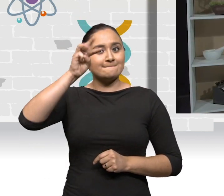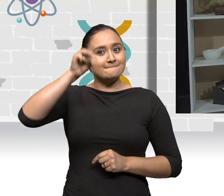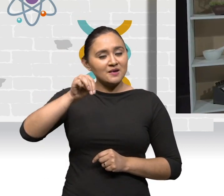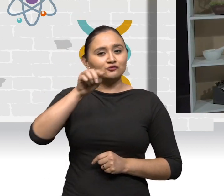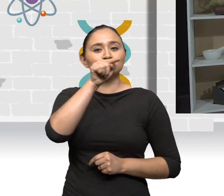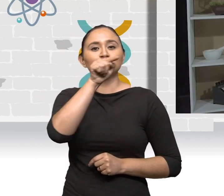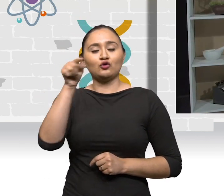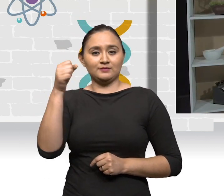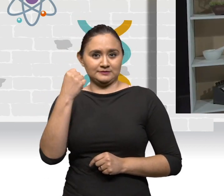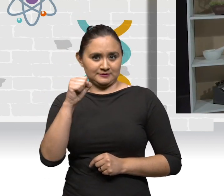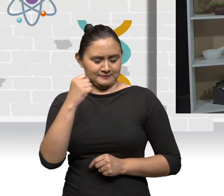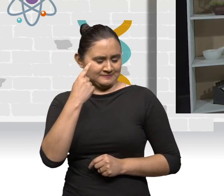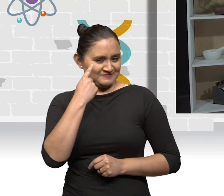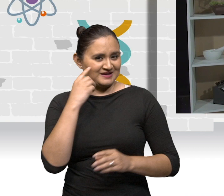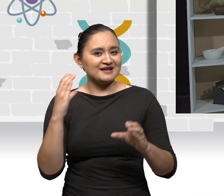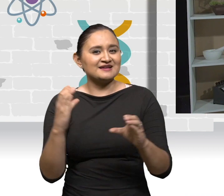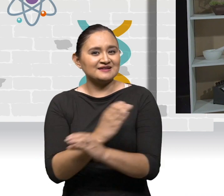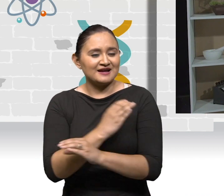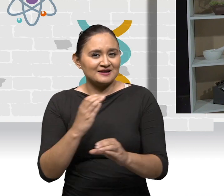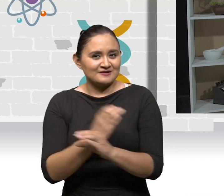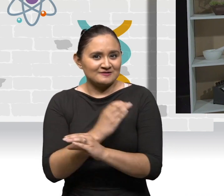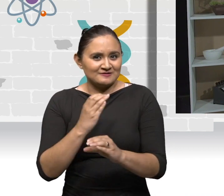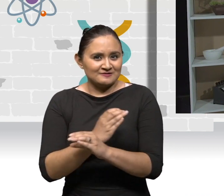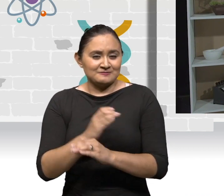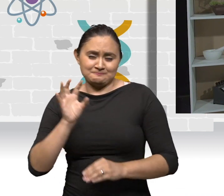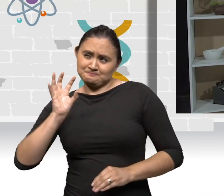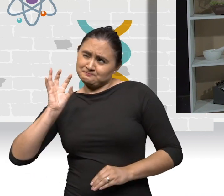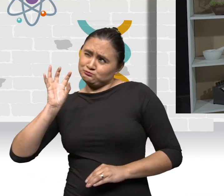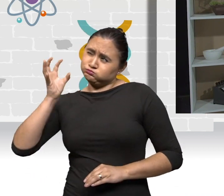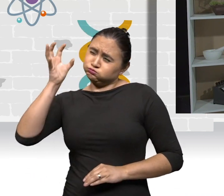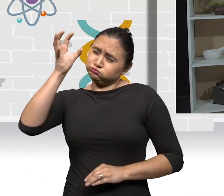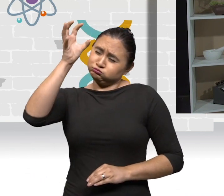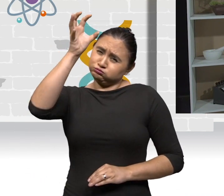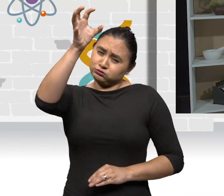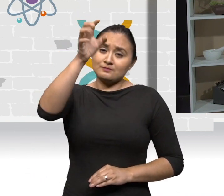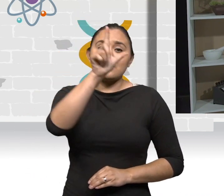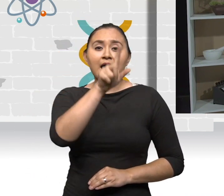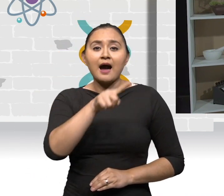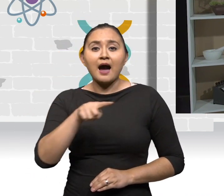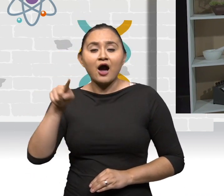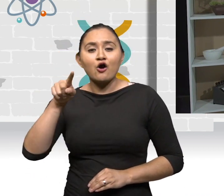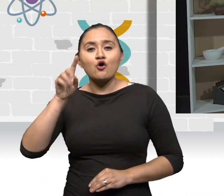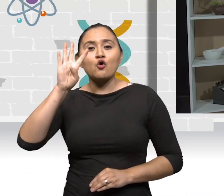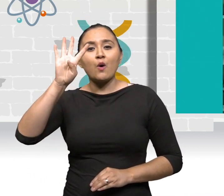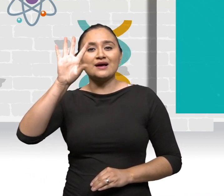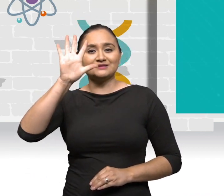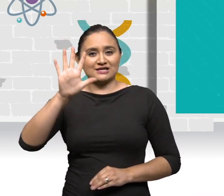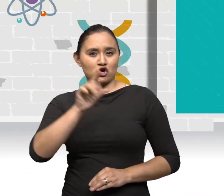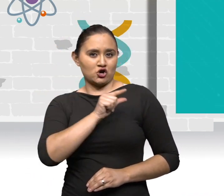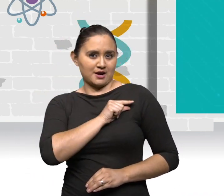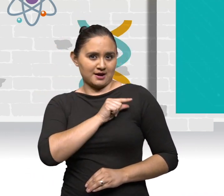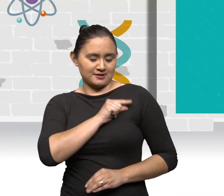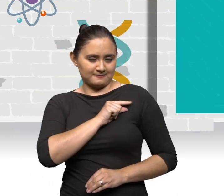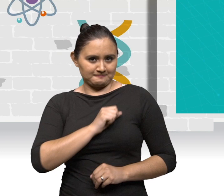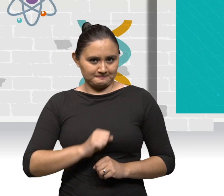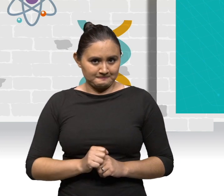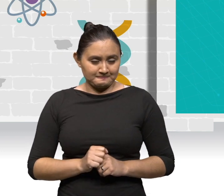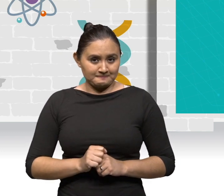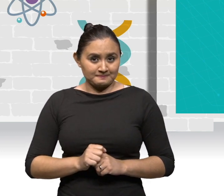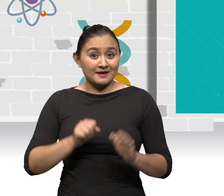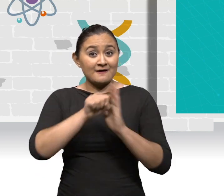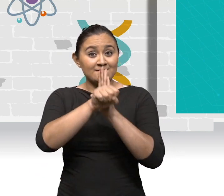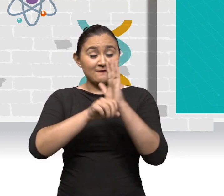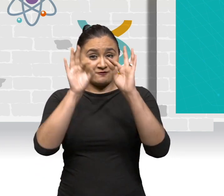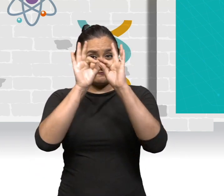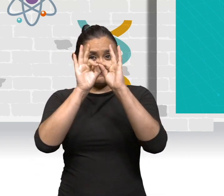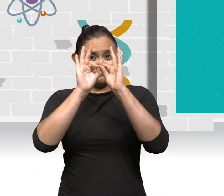Calculemos a qué altura llegará una pelota lanzada con esa velocidad y a un ángulo de 45 grados. En la ecuación de la altura